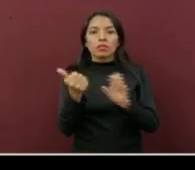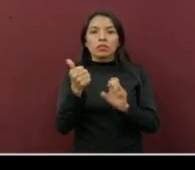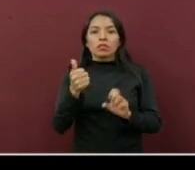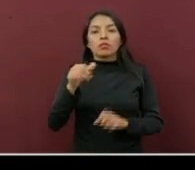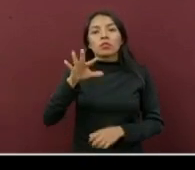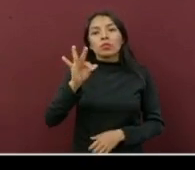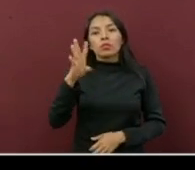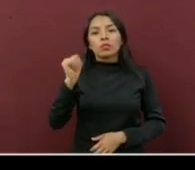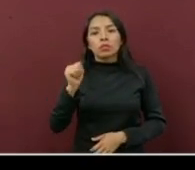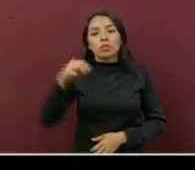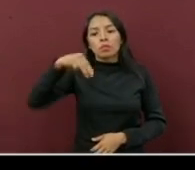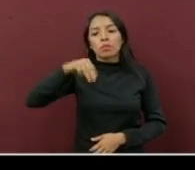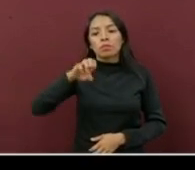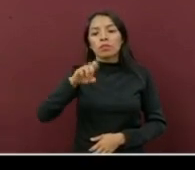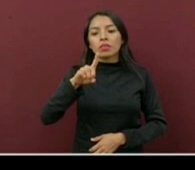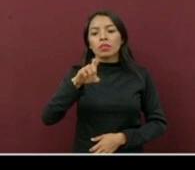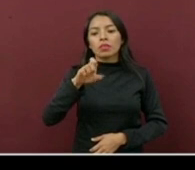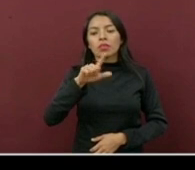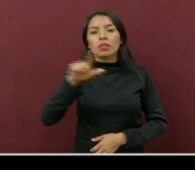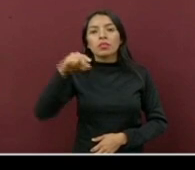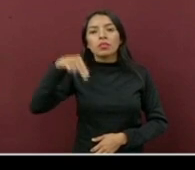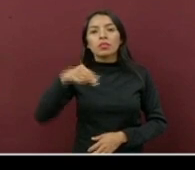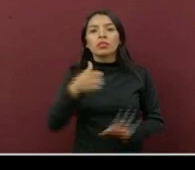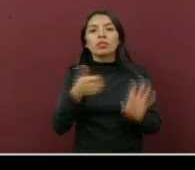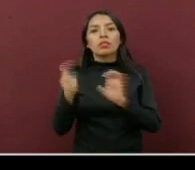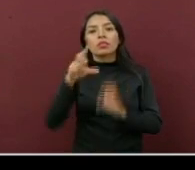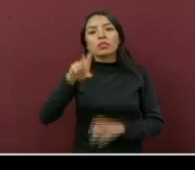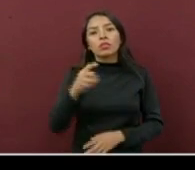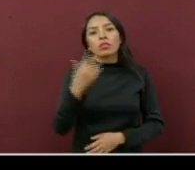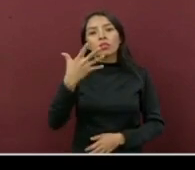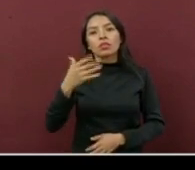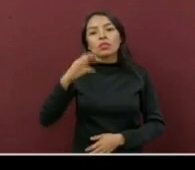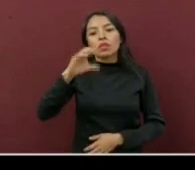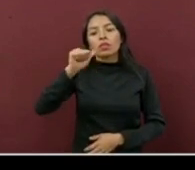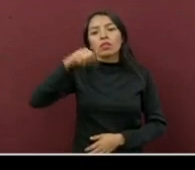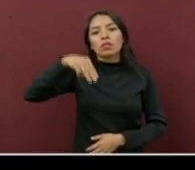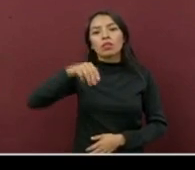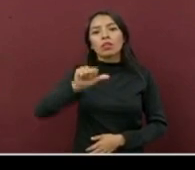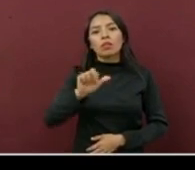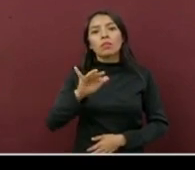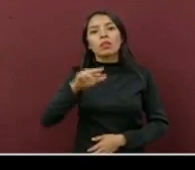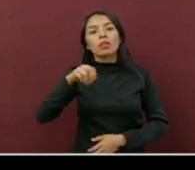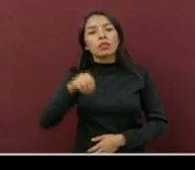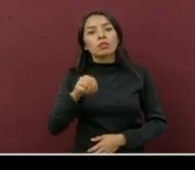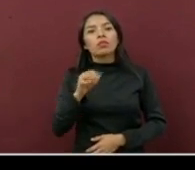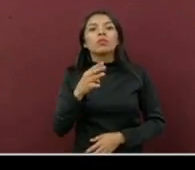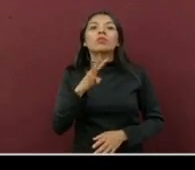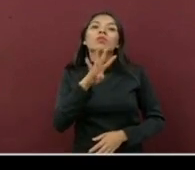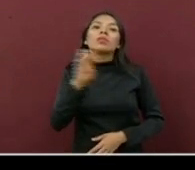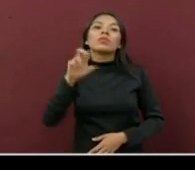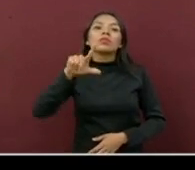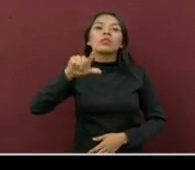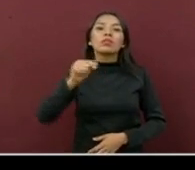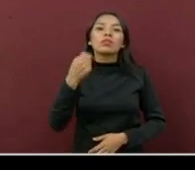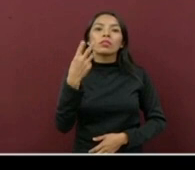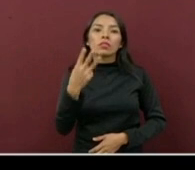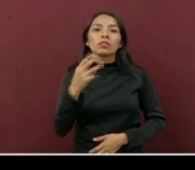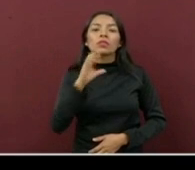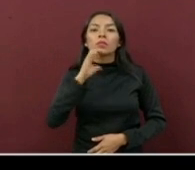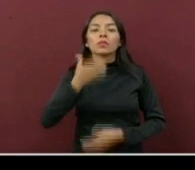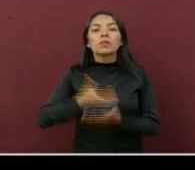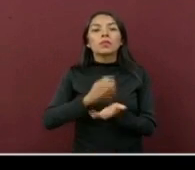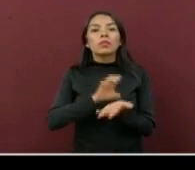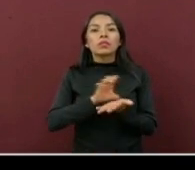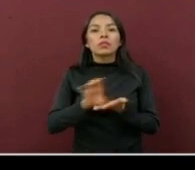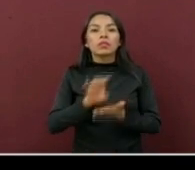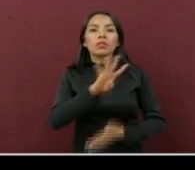medellín 635 y camerinos de está mendoza 473 coatepec